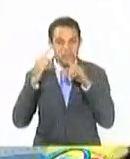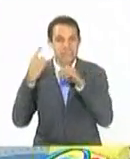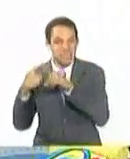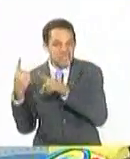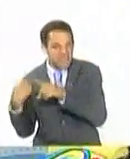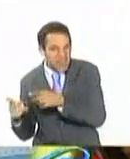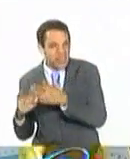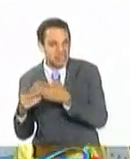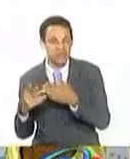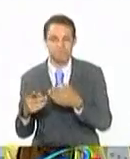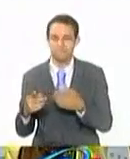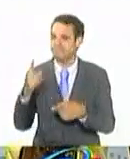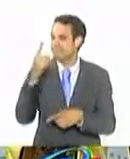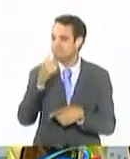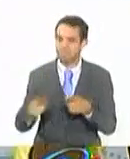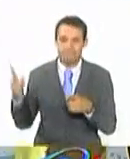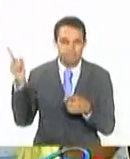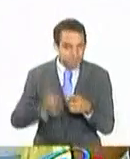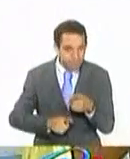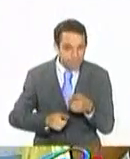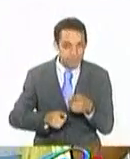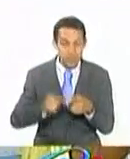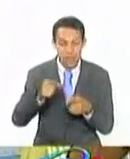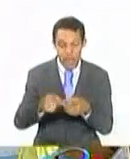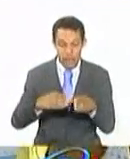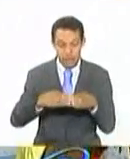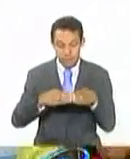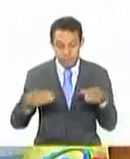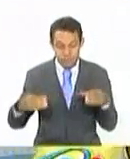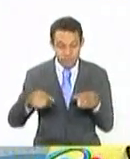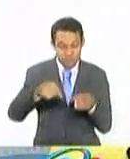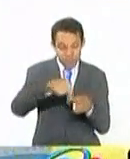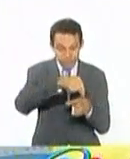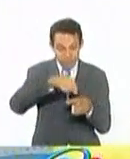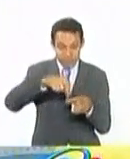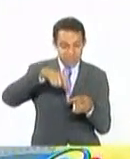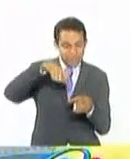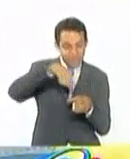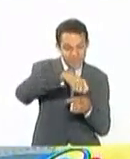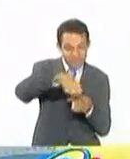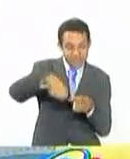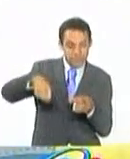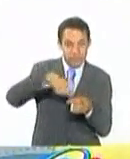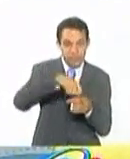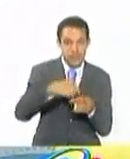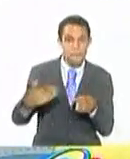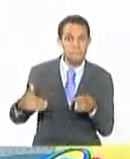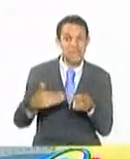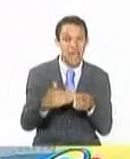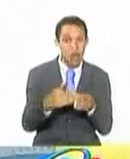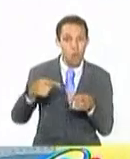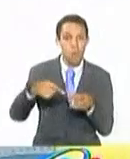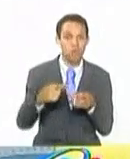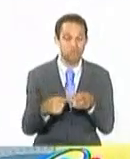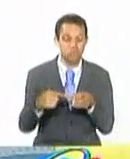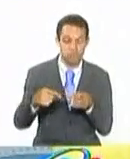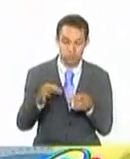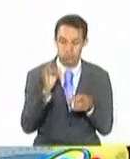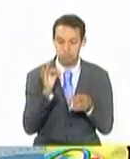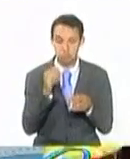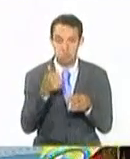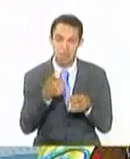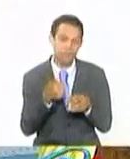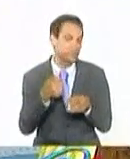embutido que venga en frascos que venga en tarros de aluminio el atún es maravilloso como tal el pescado